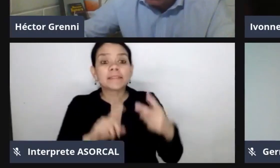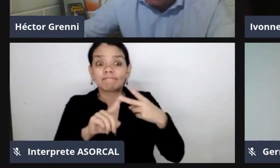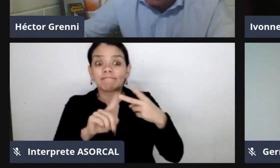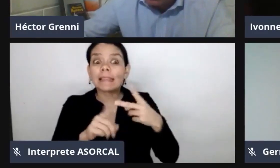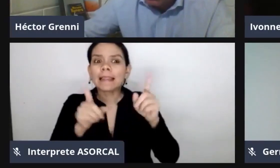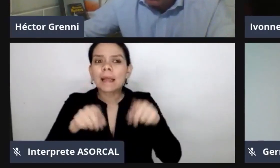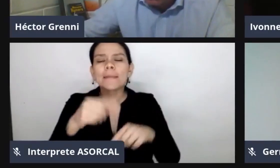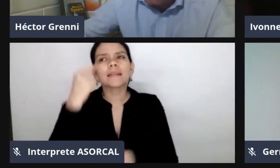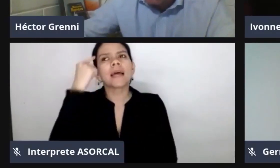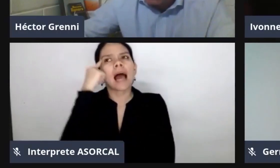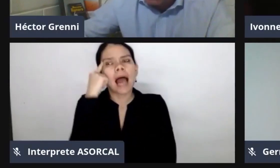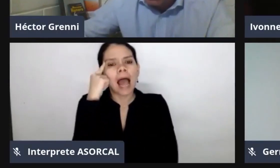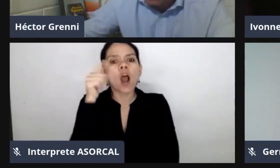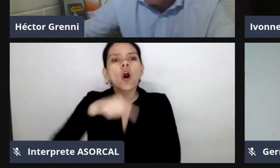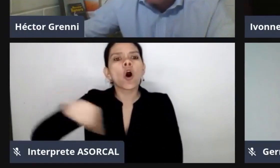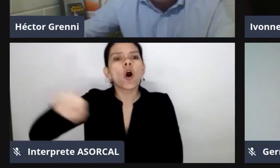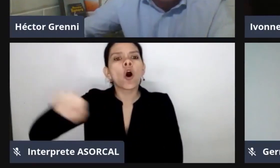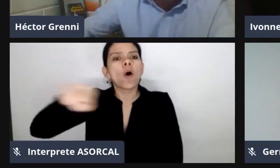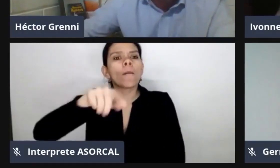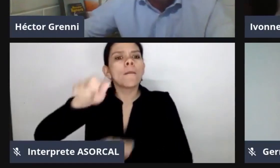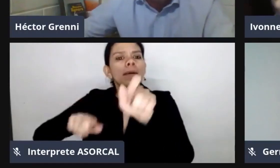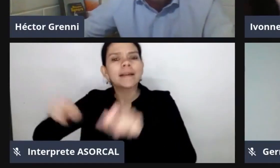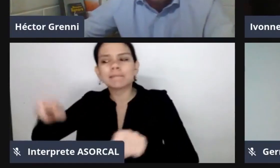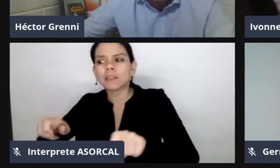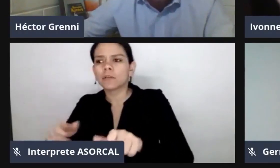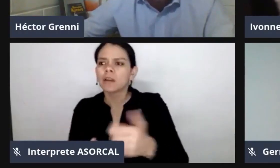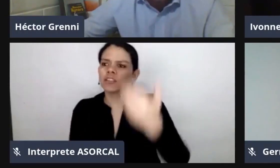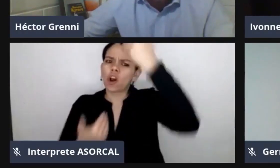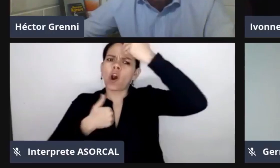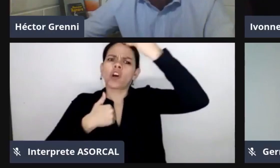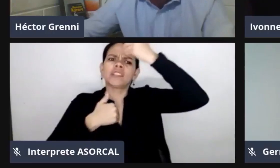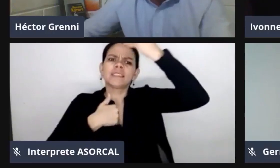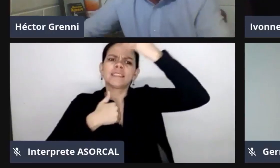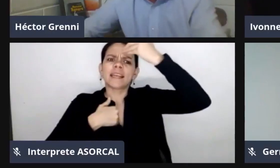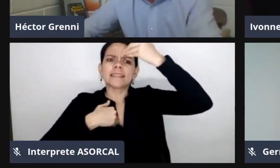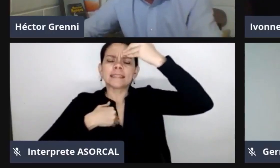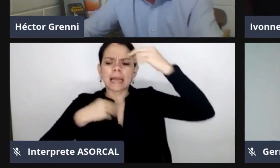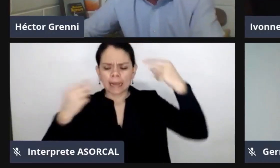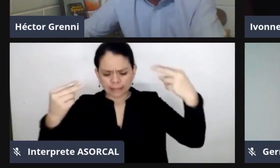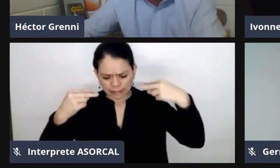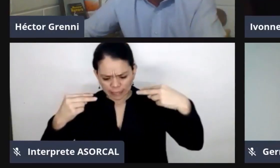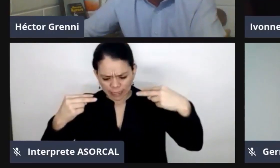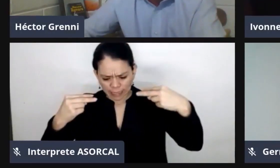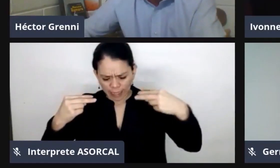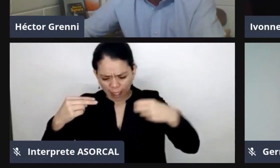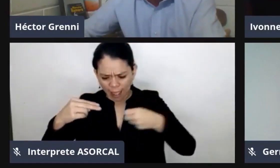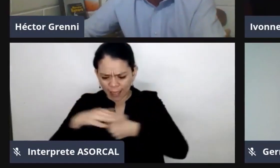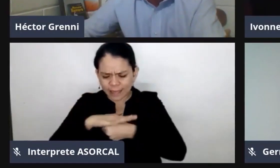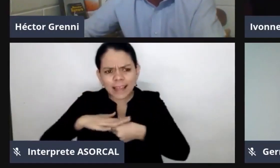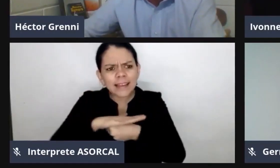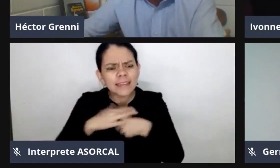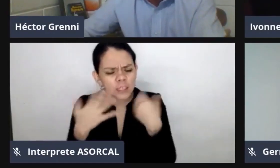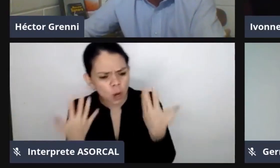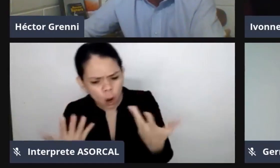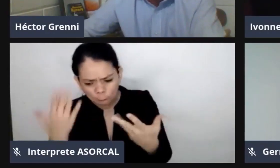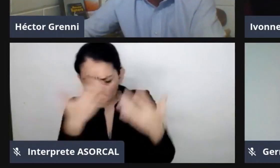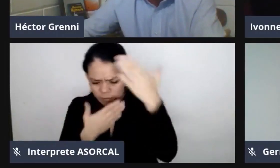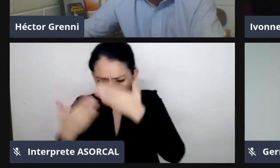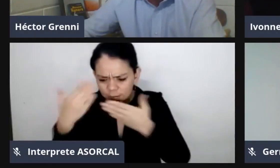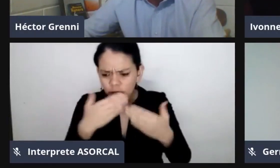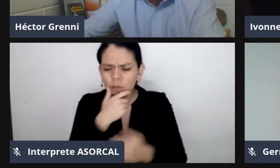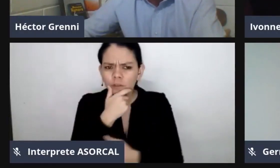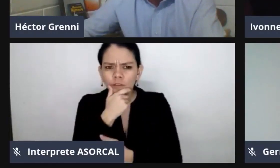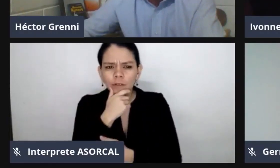Creo que sería interesante ahondar un poco sobre por qué una sociedad toma conciencia sobre